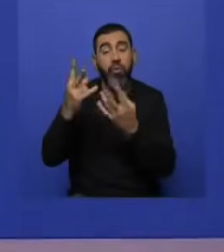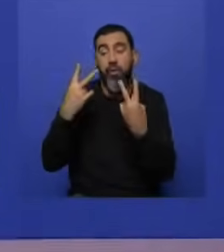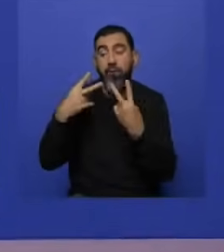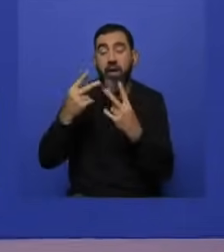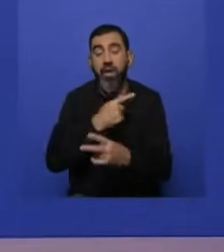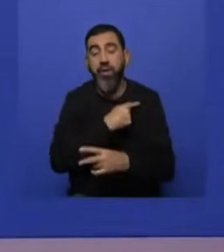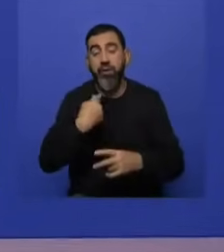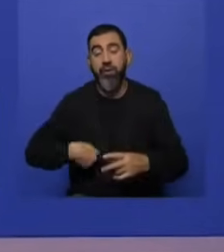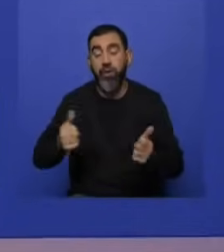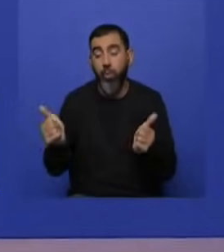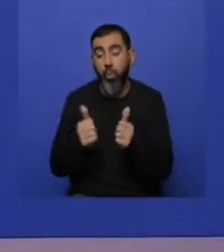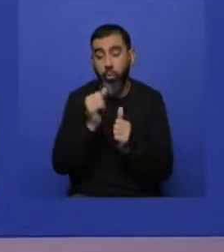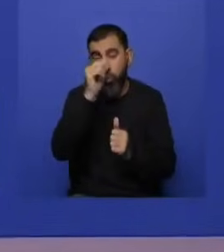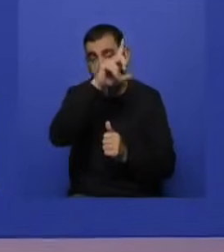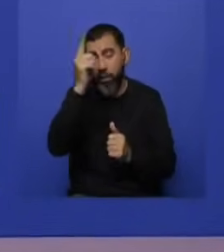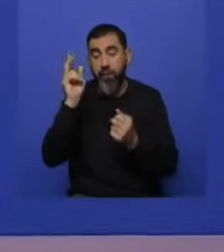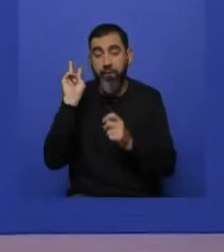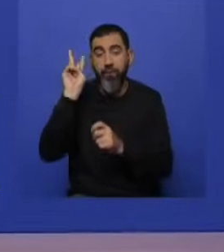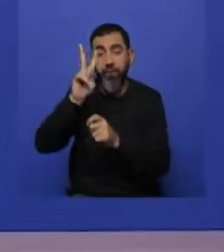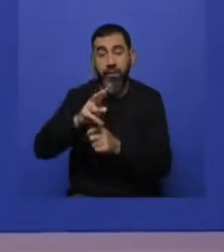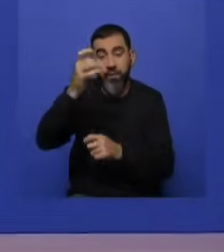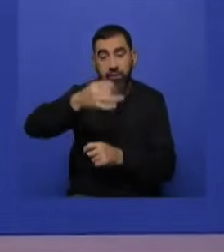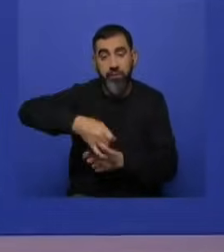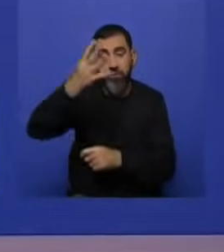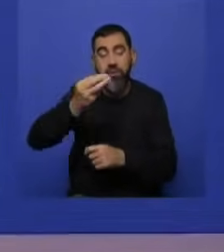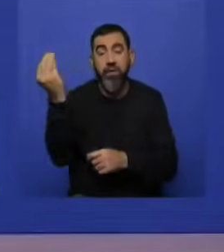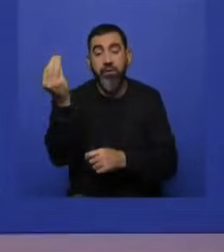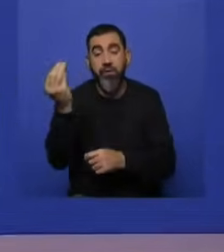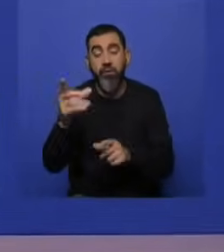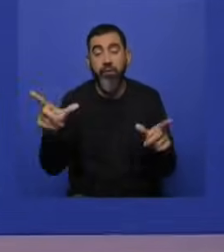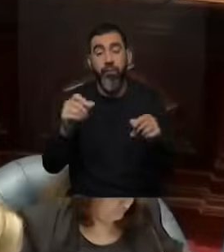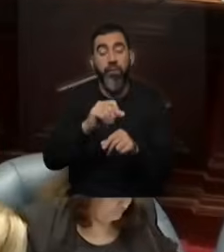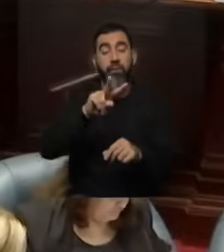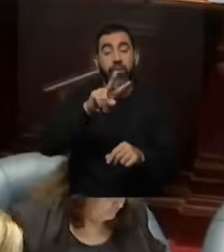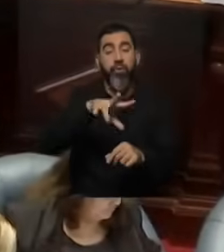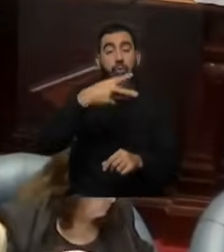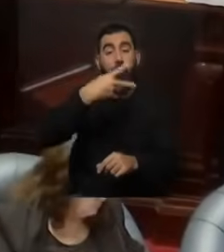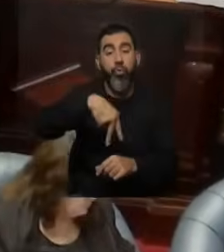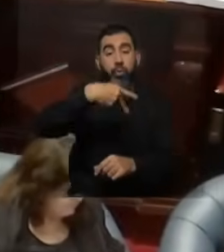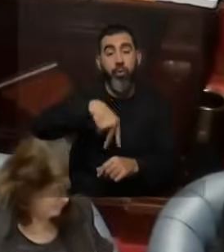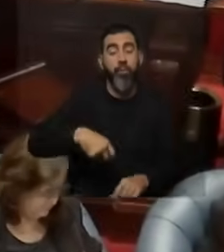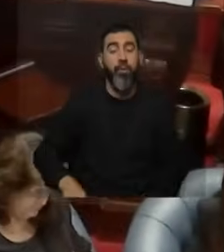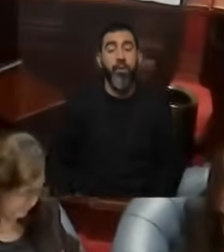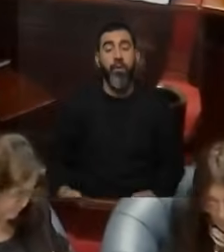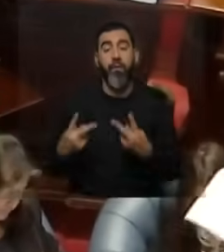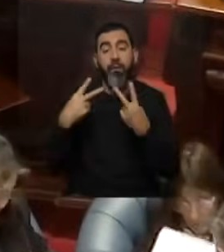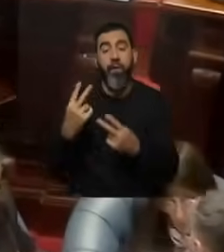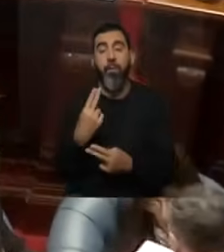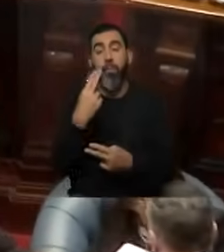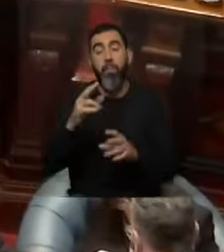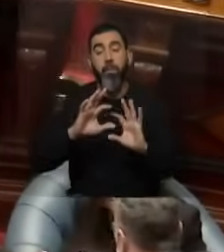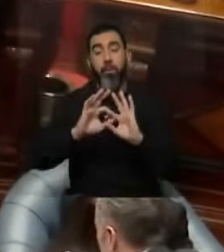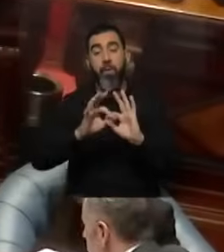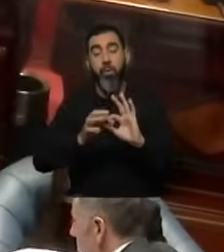al presidente Luis la calle Pou en una visita oficial que comenzará este sábado y terminará el 25 de noviembre el viaje fue autorizado este